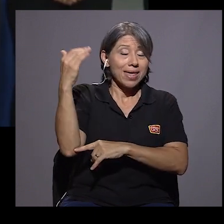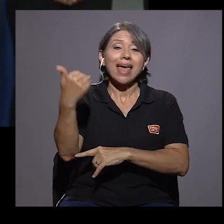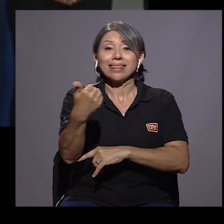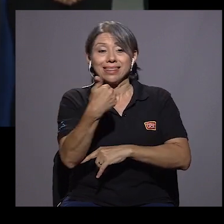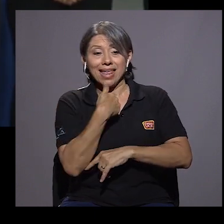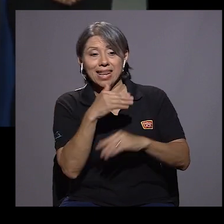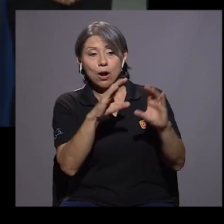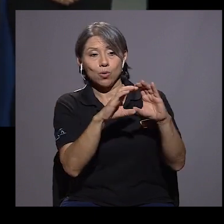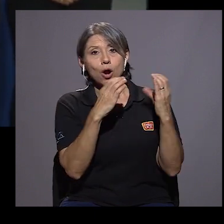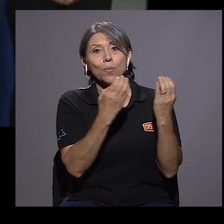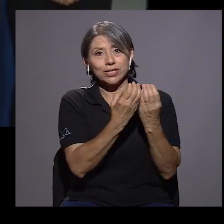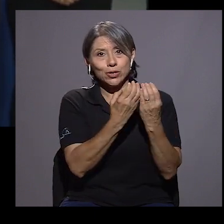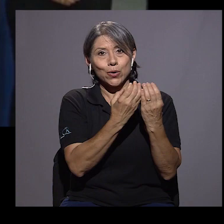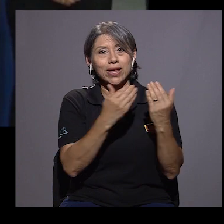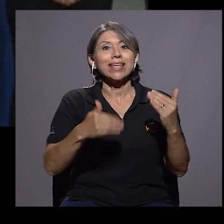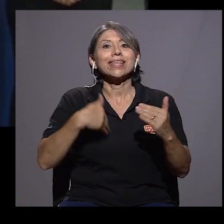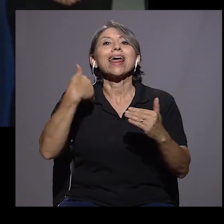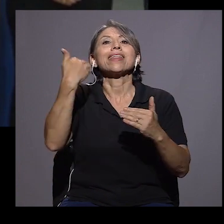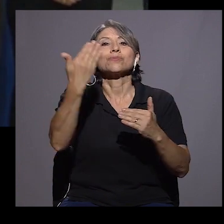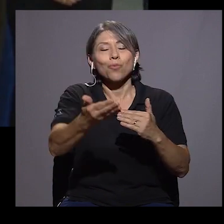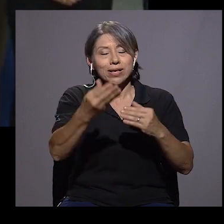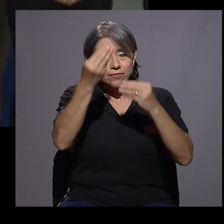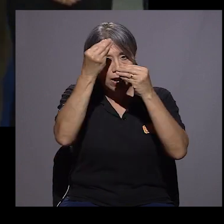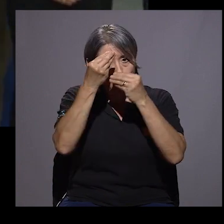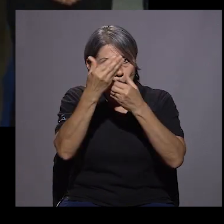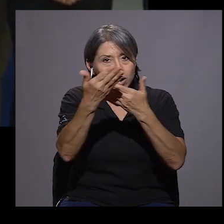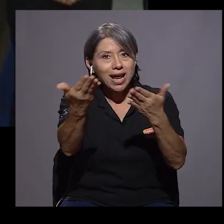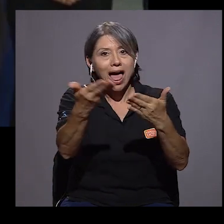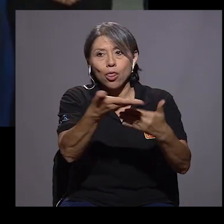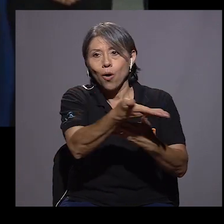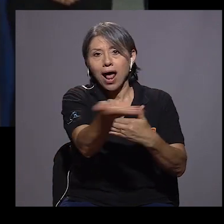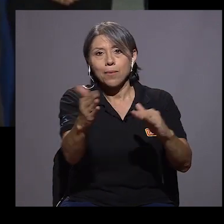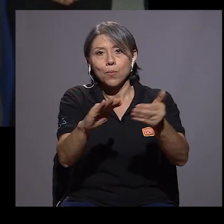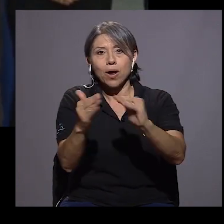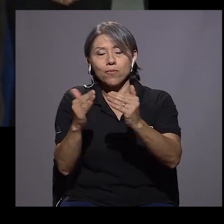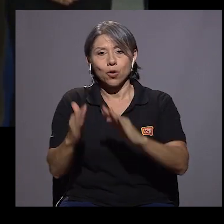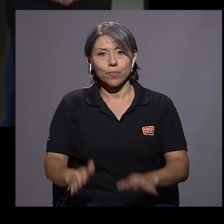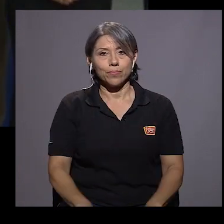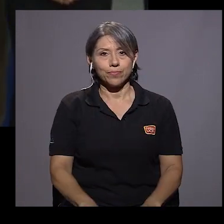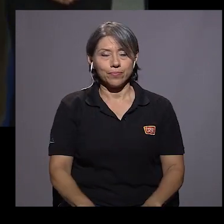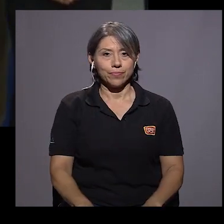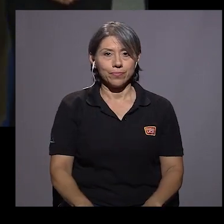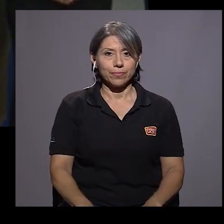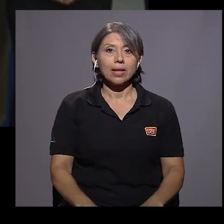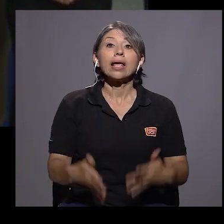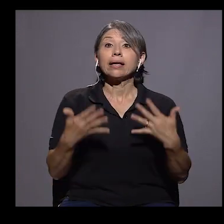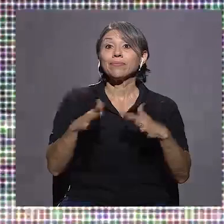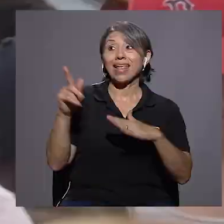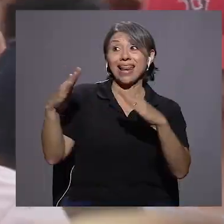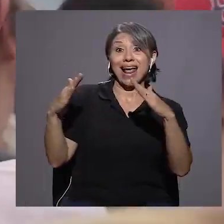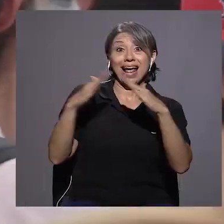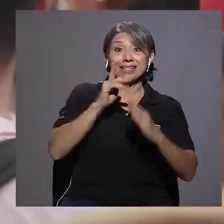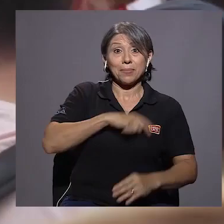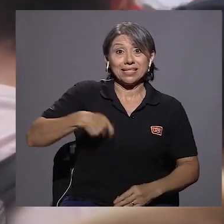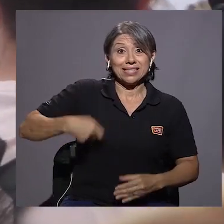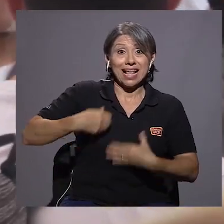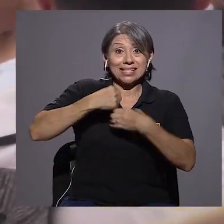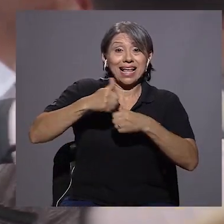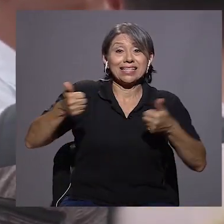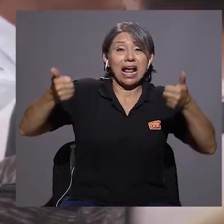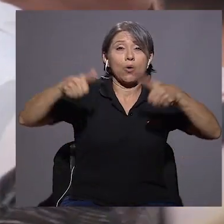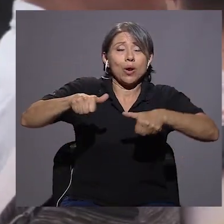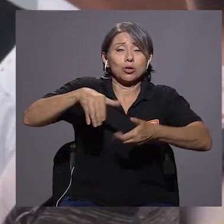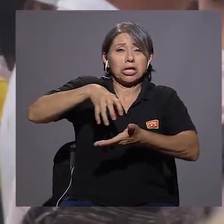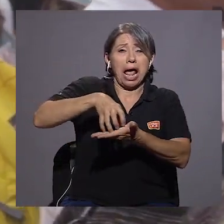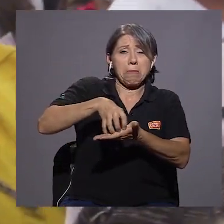por ejemplo, tenían una comisión particular y hasta después fue comunicado al pueblo. En la